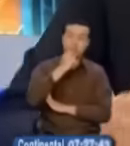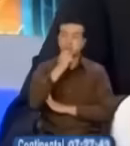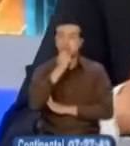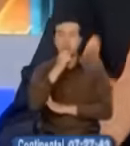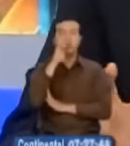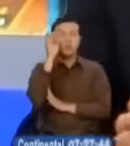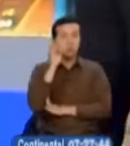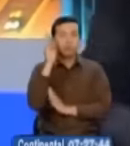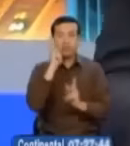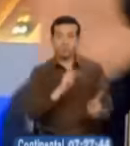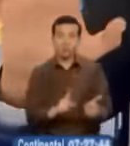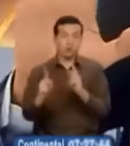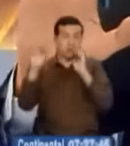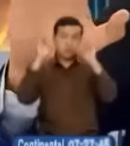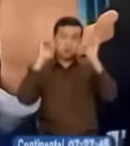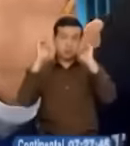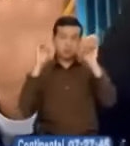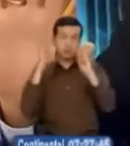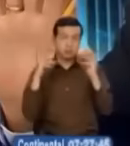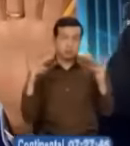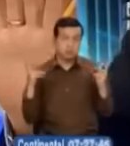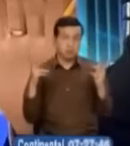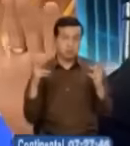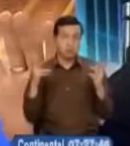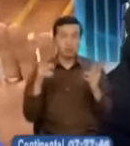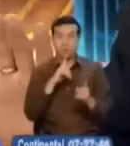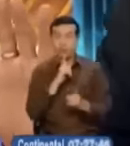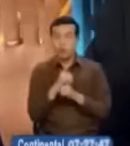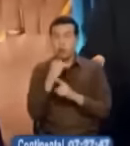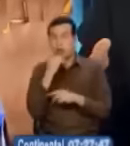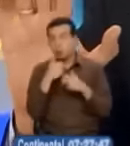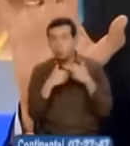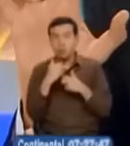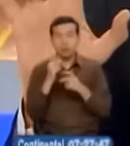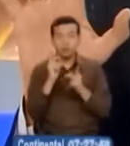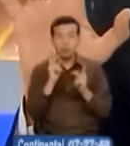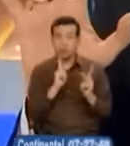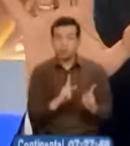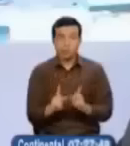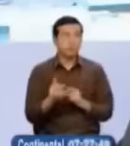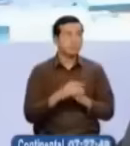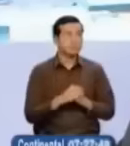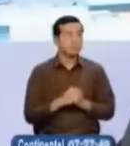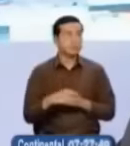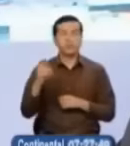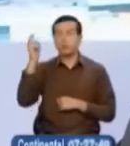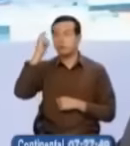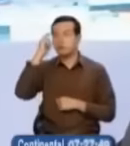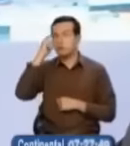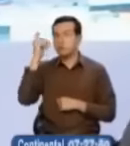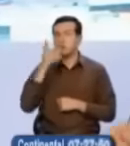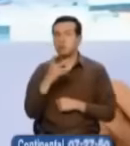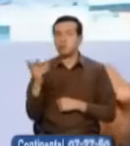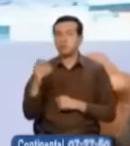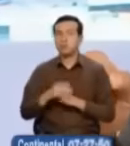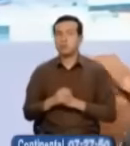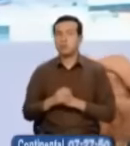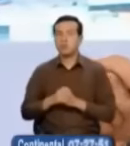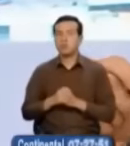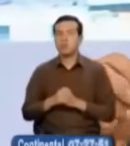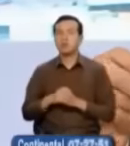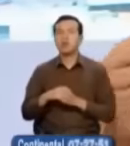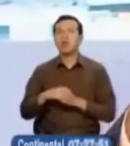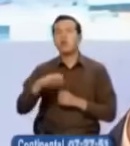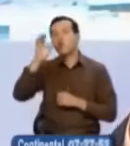también establecer planes estratégicos para evitar o neutralizar eventuales contingencias. El chip, Carlos, tiene que ver con la